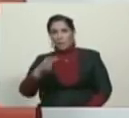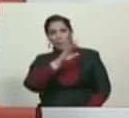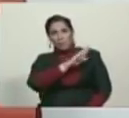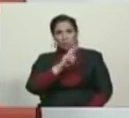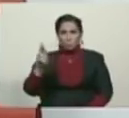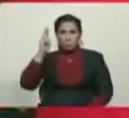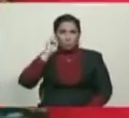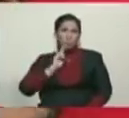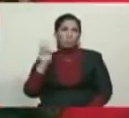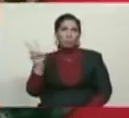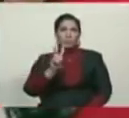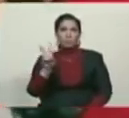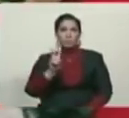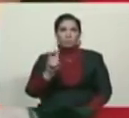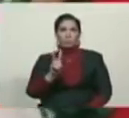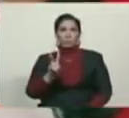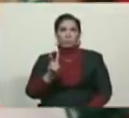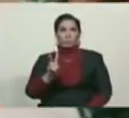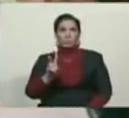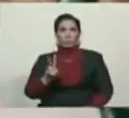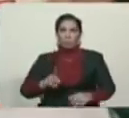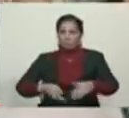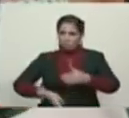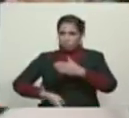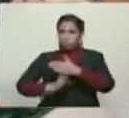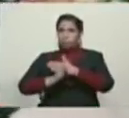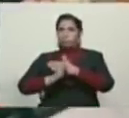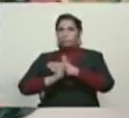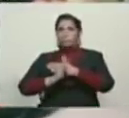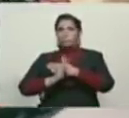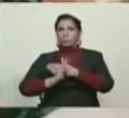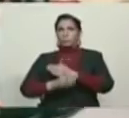Venezuela, dándole cumplimiento